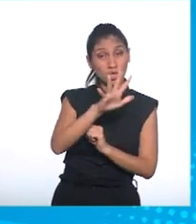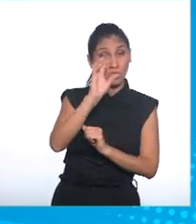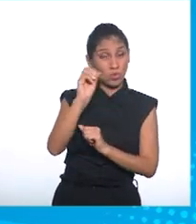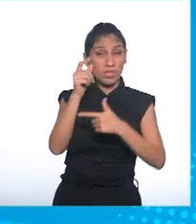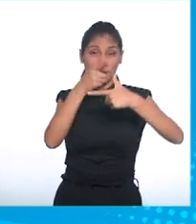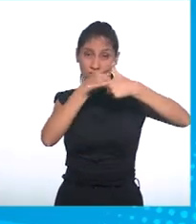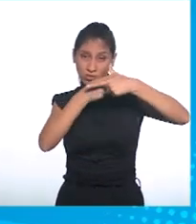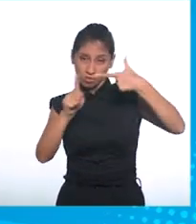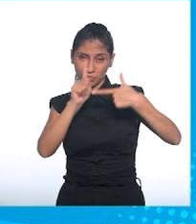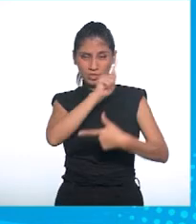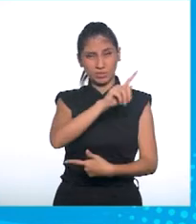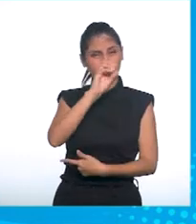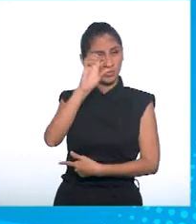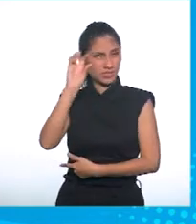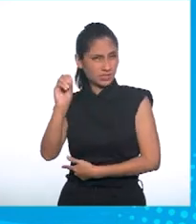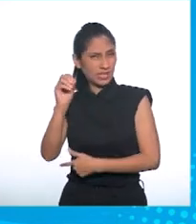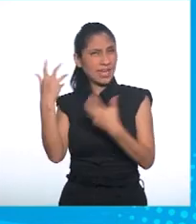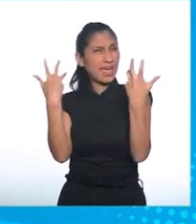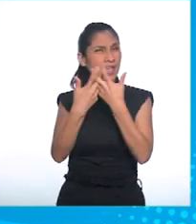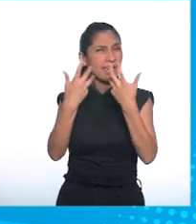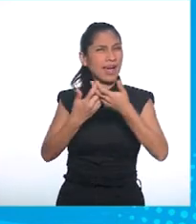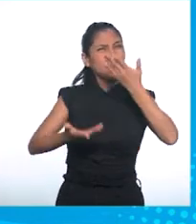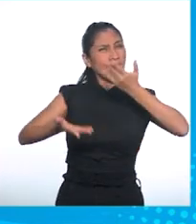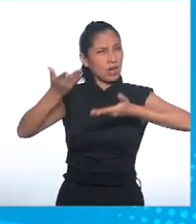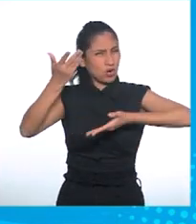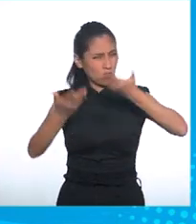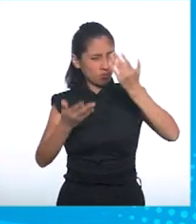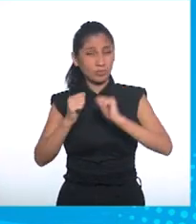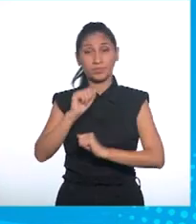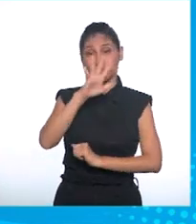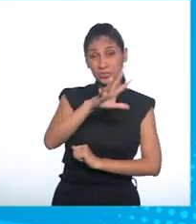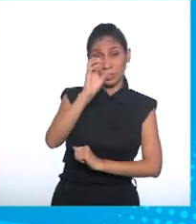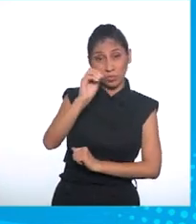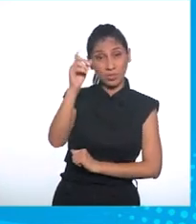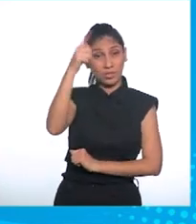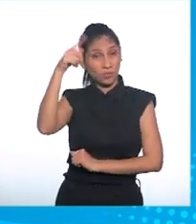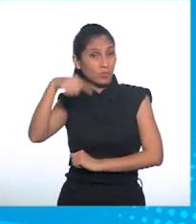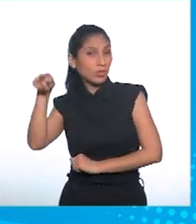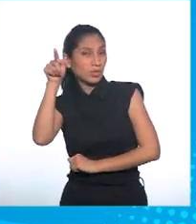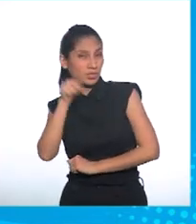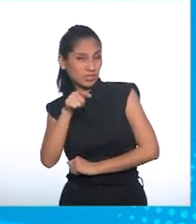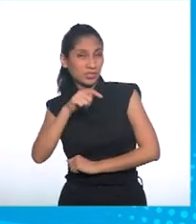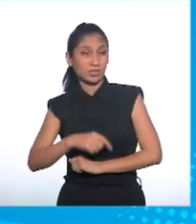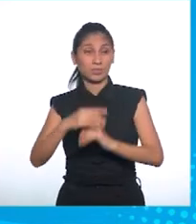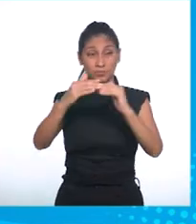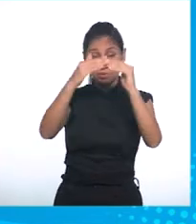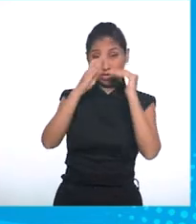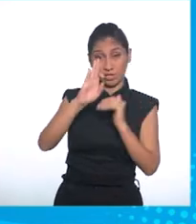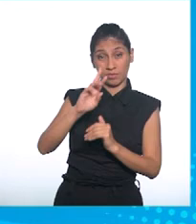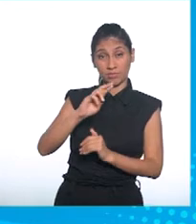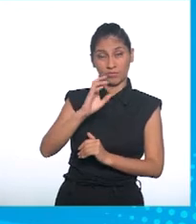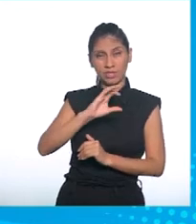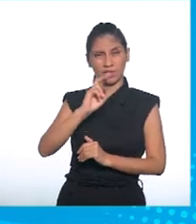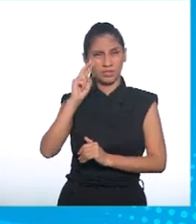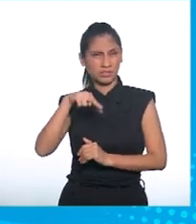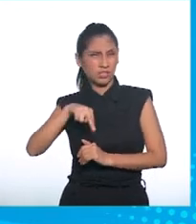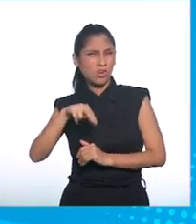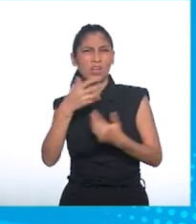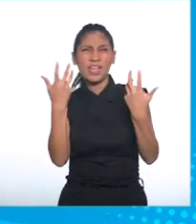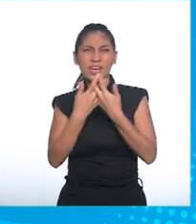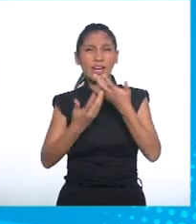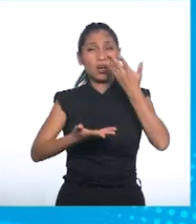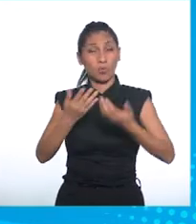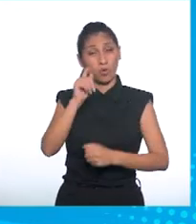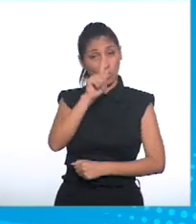sobre 100 se representa en porcentaje como 50%. En fracción se representa